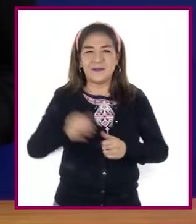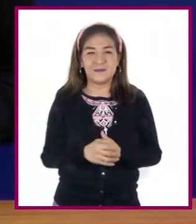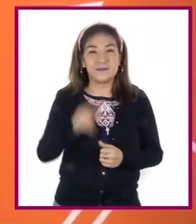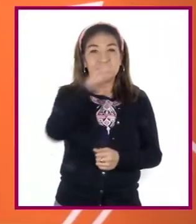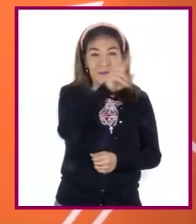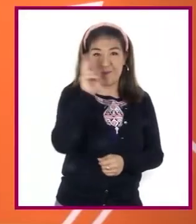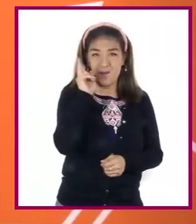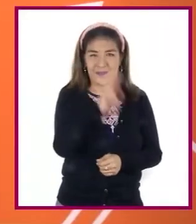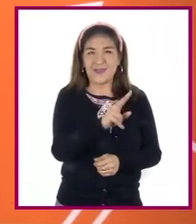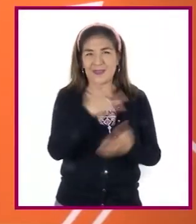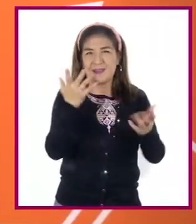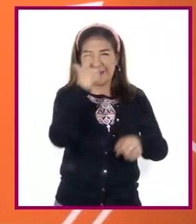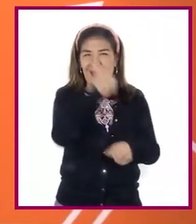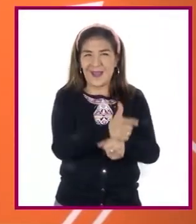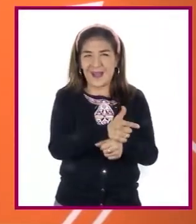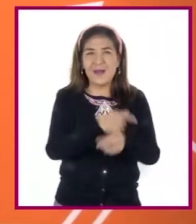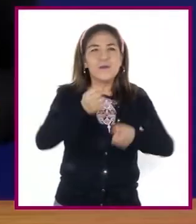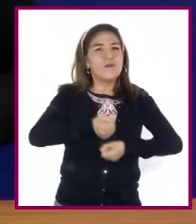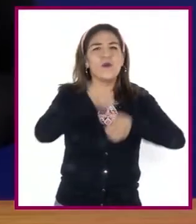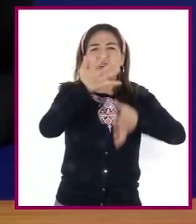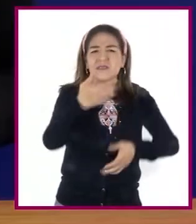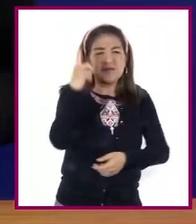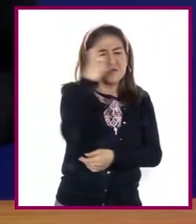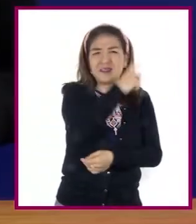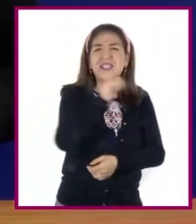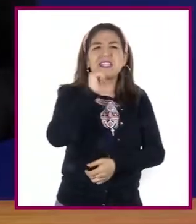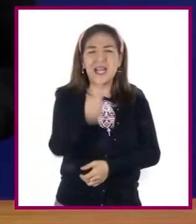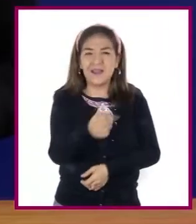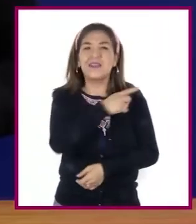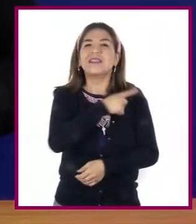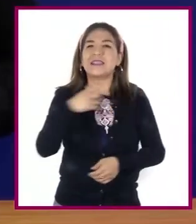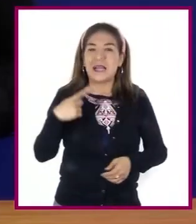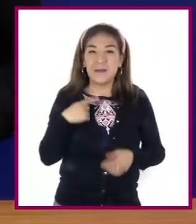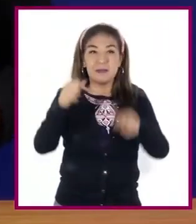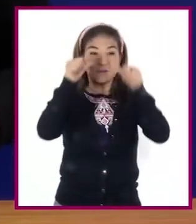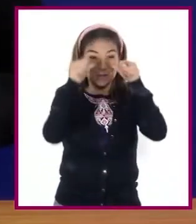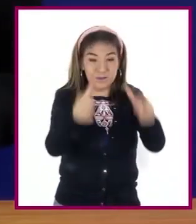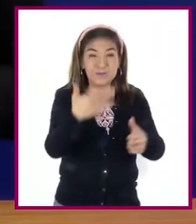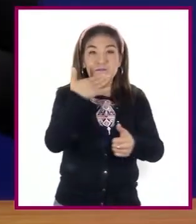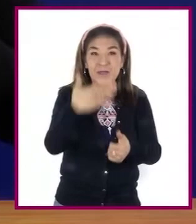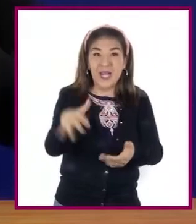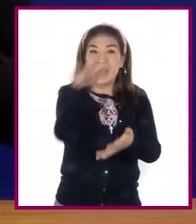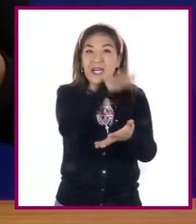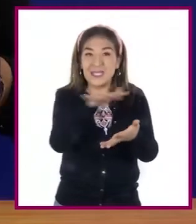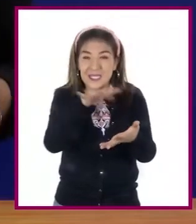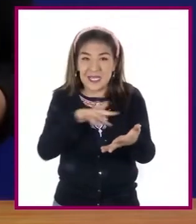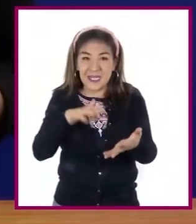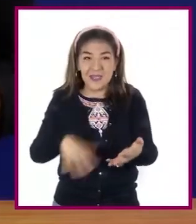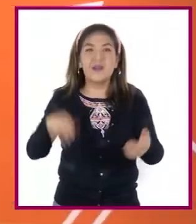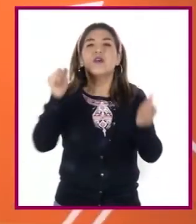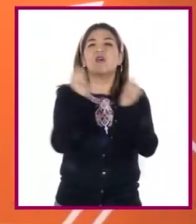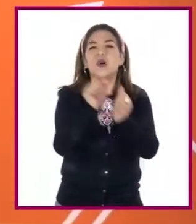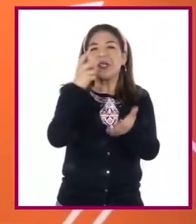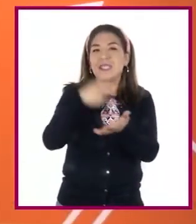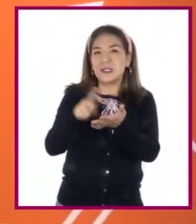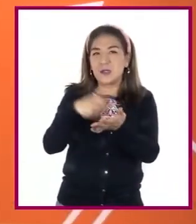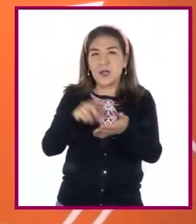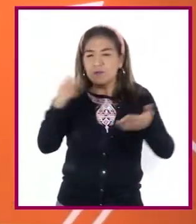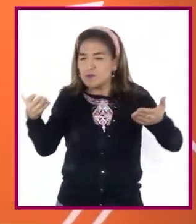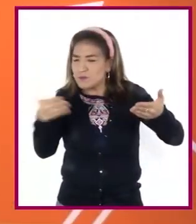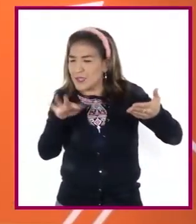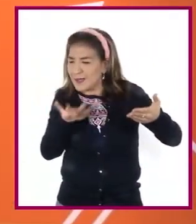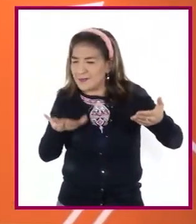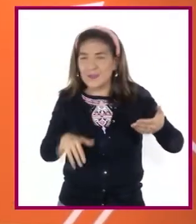es difícil? Solo es cosa de leerla con cuidado, con los ojos bien abiertos y con un diccionario al lado.